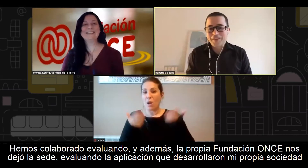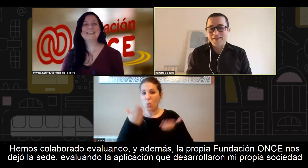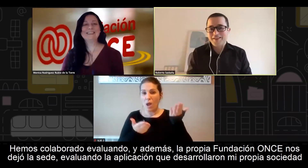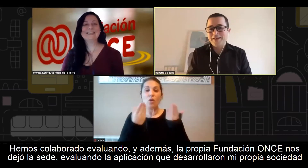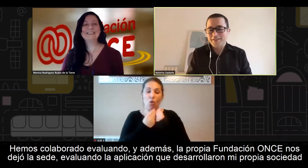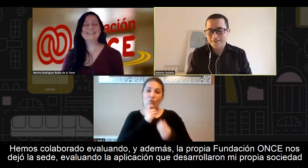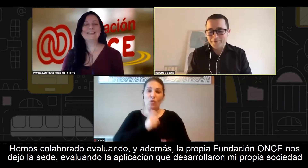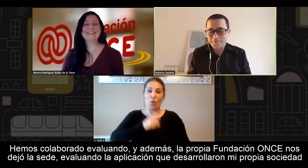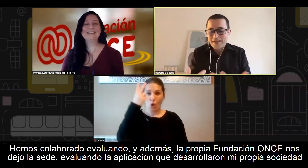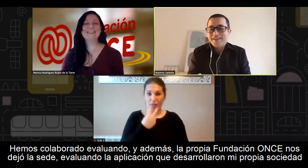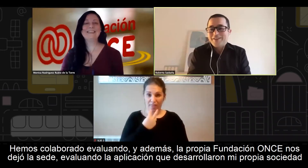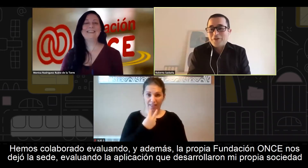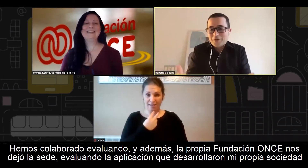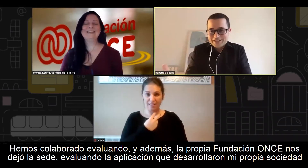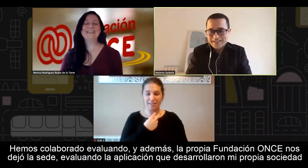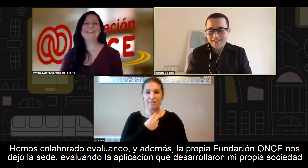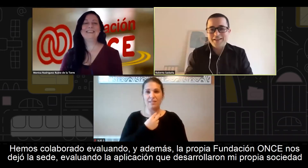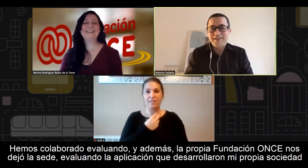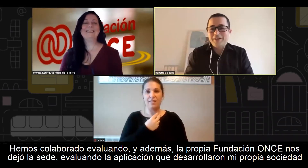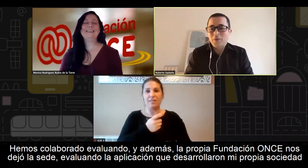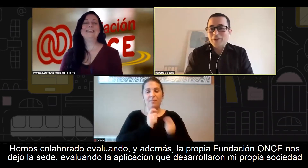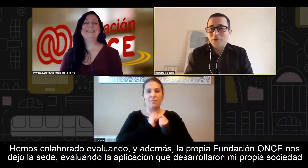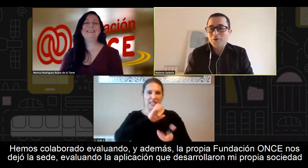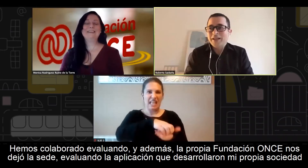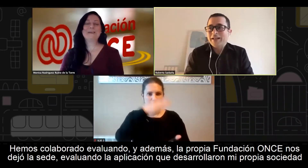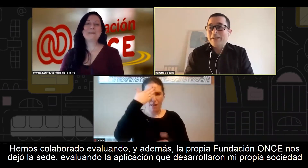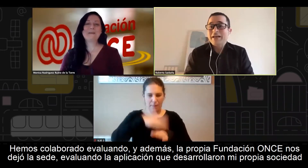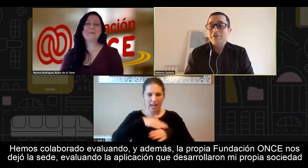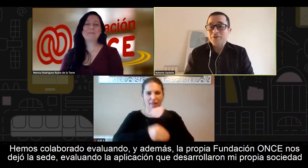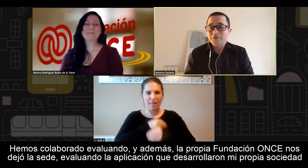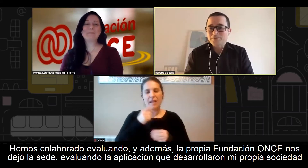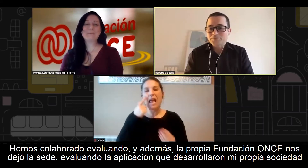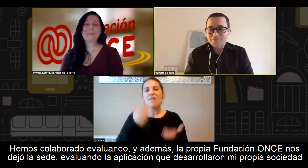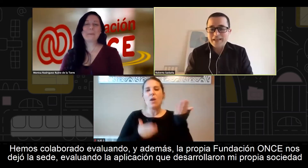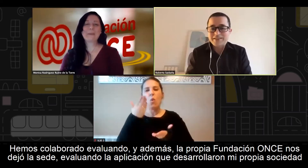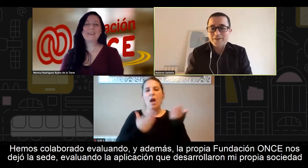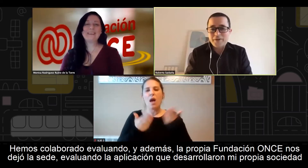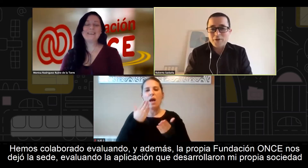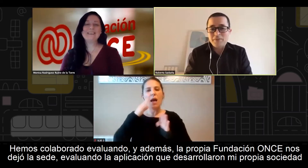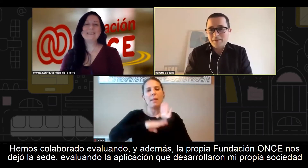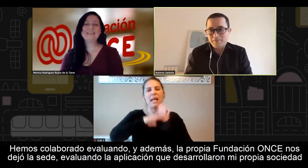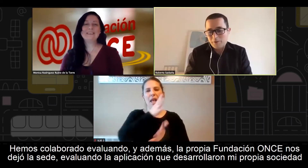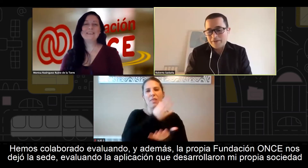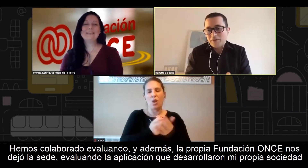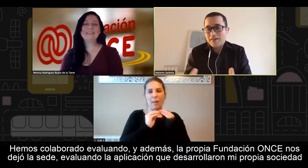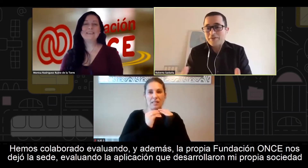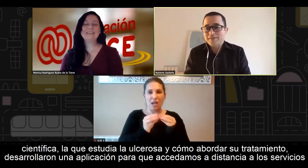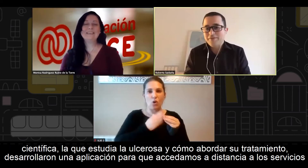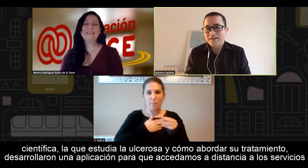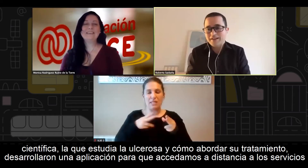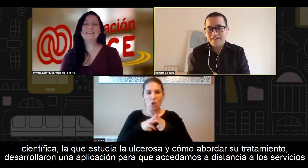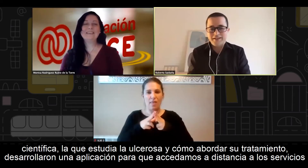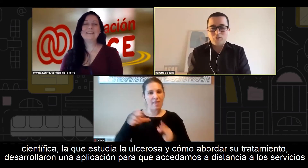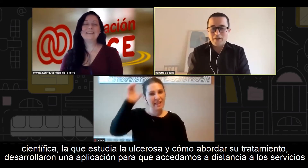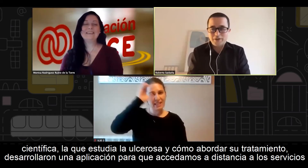11 nos dejó la sede evaluando la aplicación que desarrollaron mi propia sociedad científica,